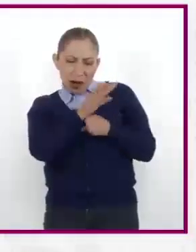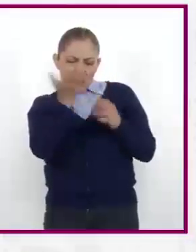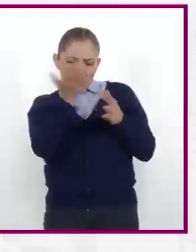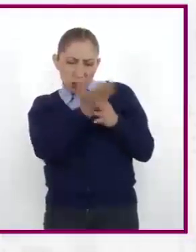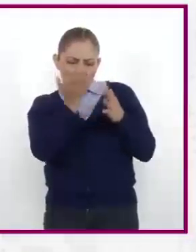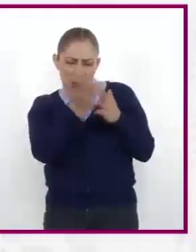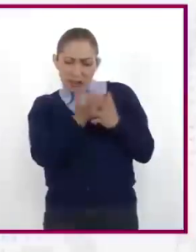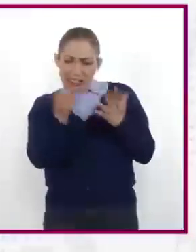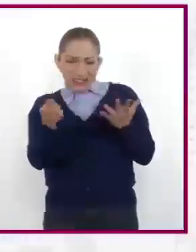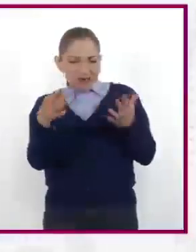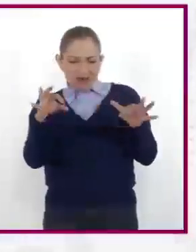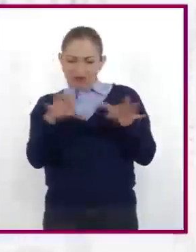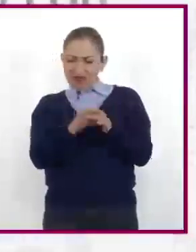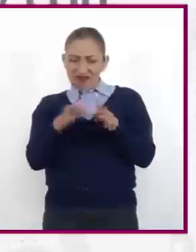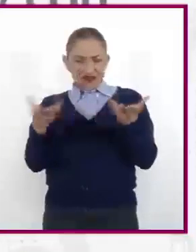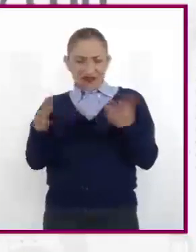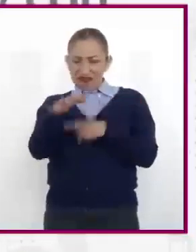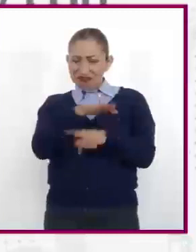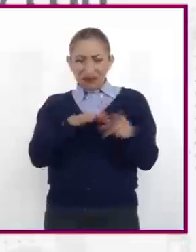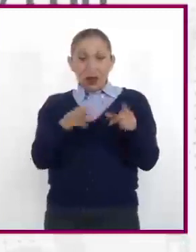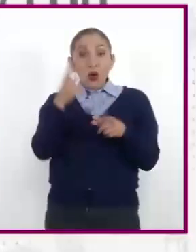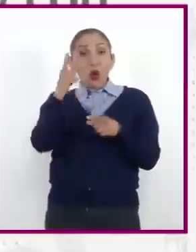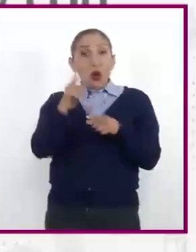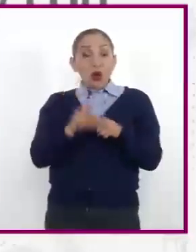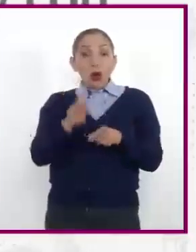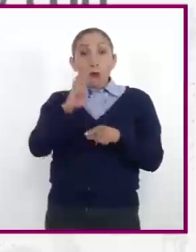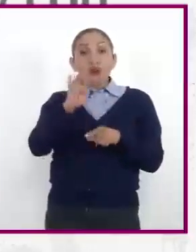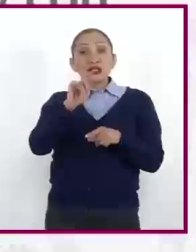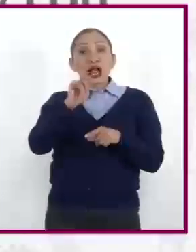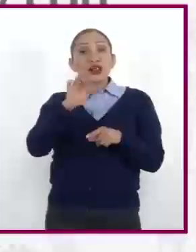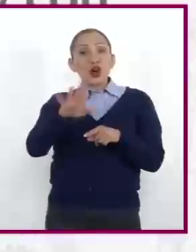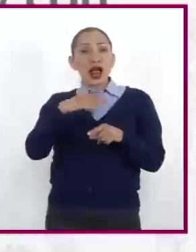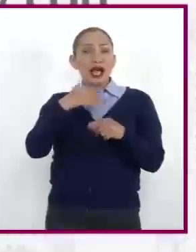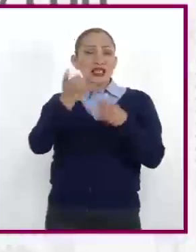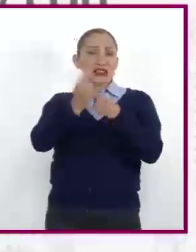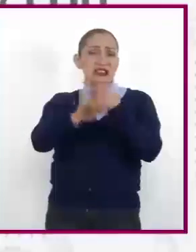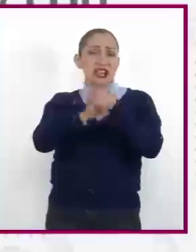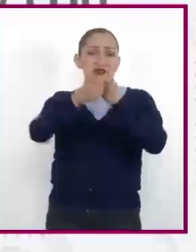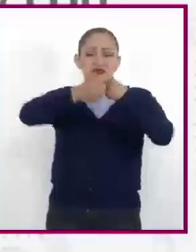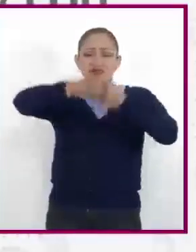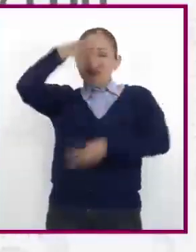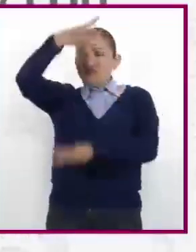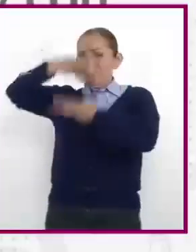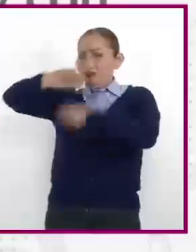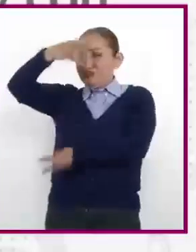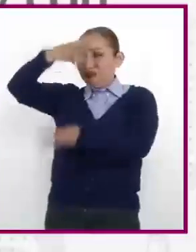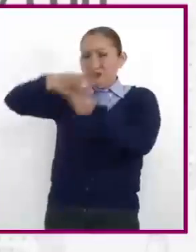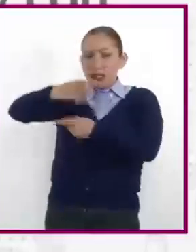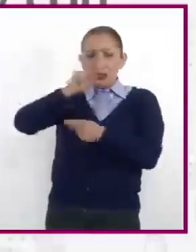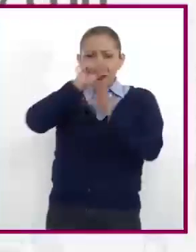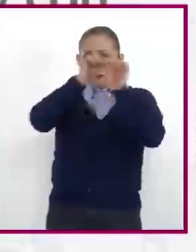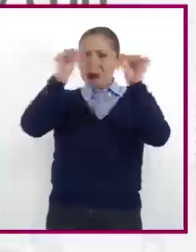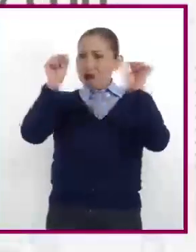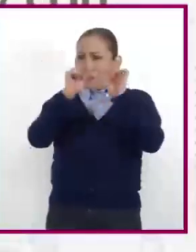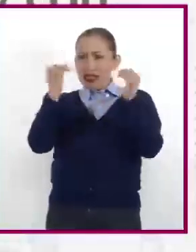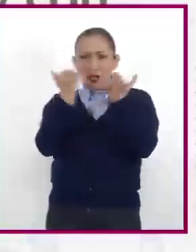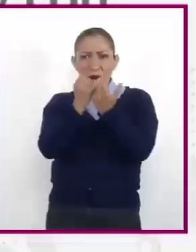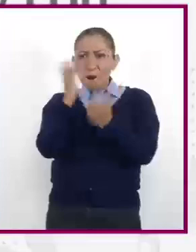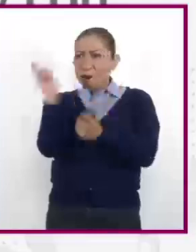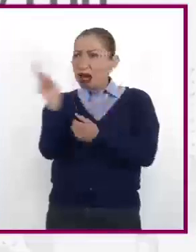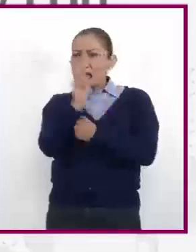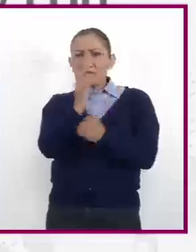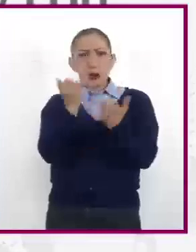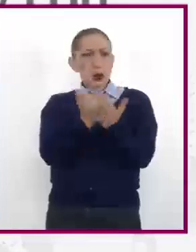y descontextualizada. Un buscador ofrece páginas con muchas entradas distribuidas linealmente y con la misma